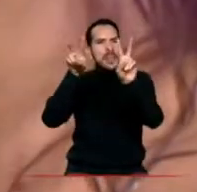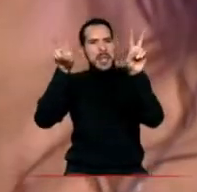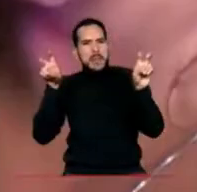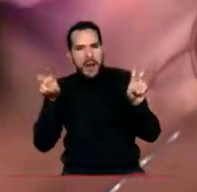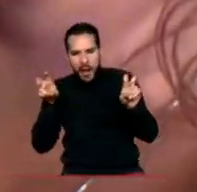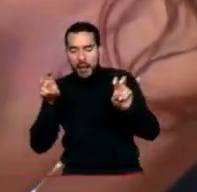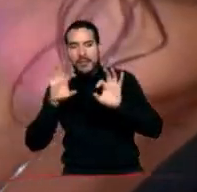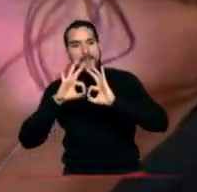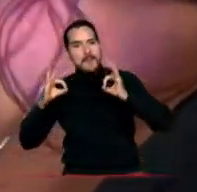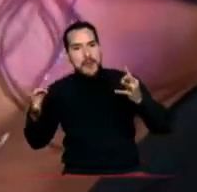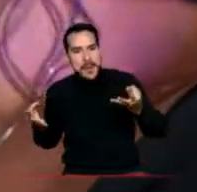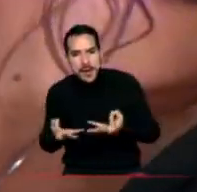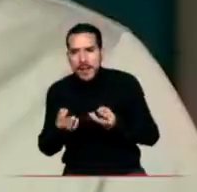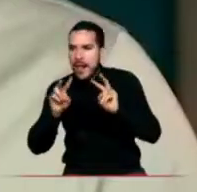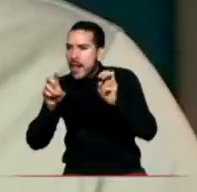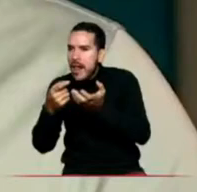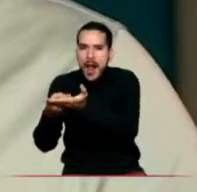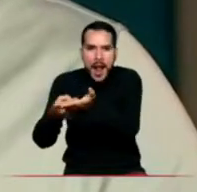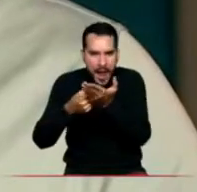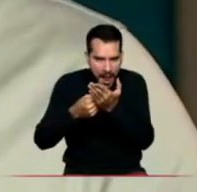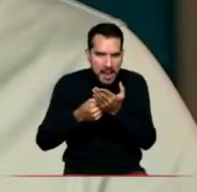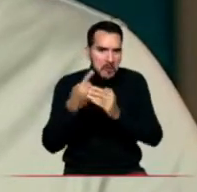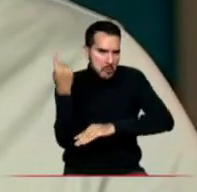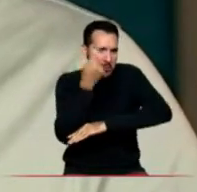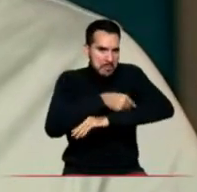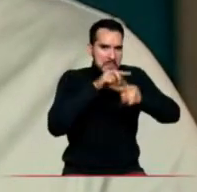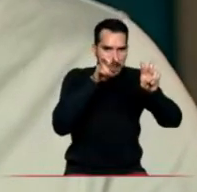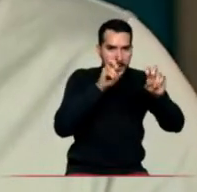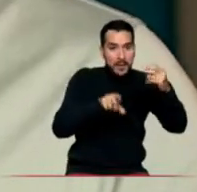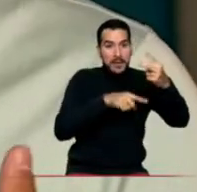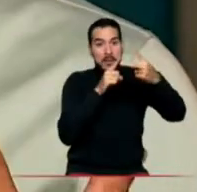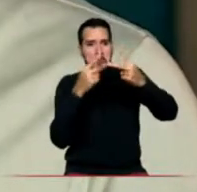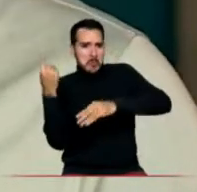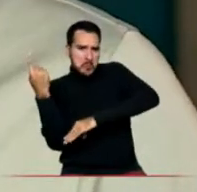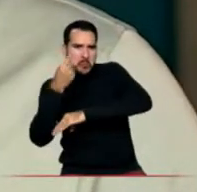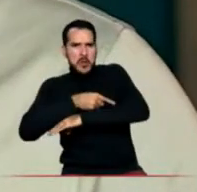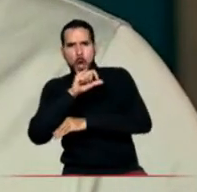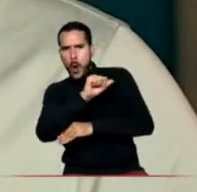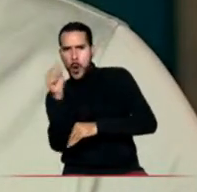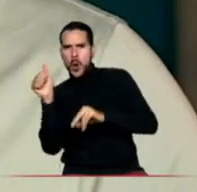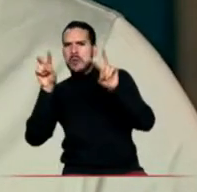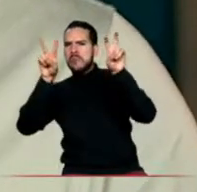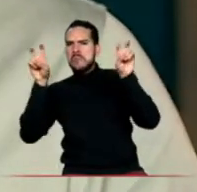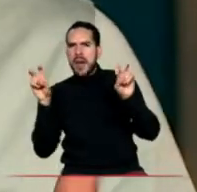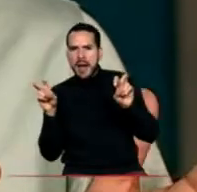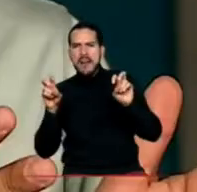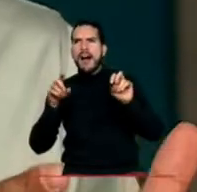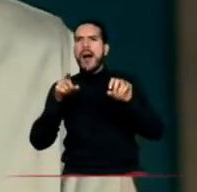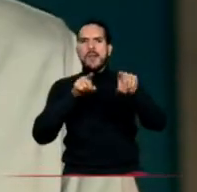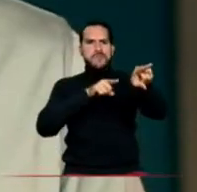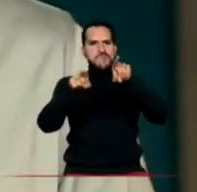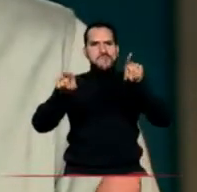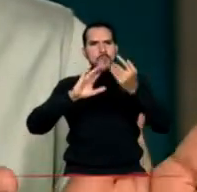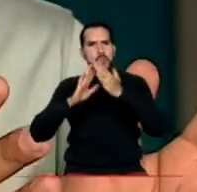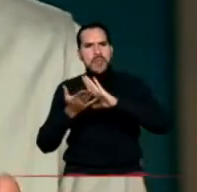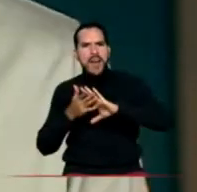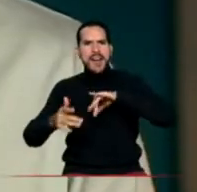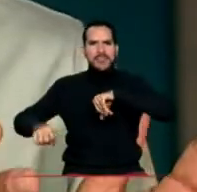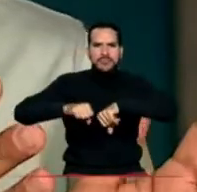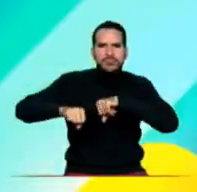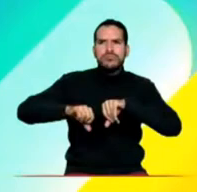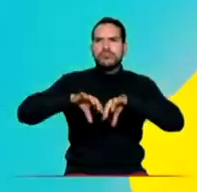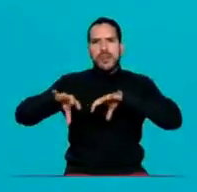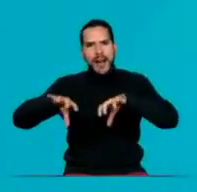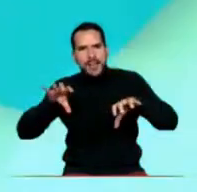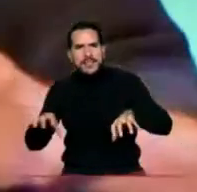temas que se tocan en familia. Vamos a tener un día dedicado a la ciudad, donde vamos a resaltar todas esas iniciativas que se gestan desde la comunidad, desde las